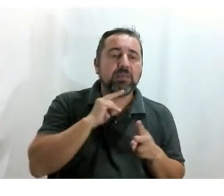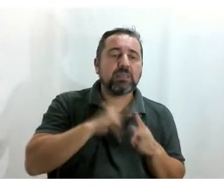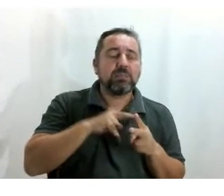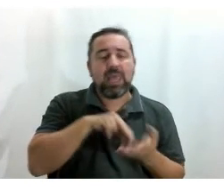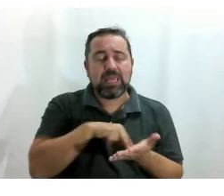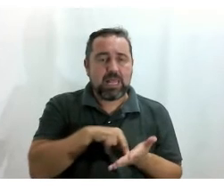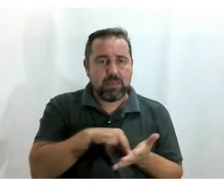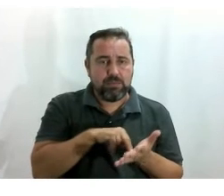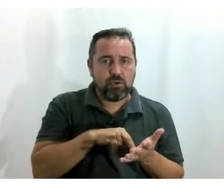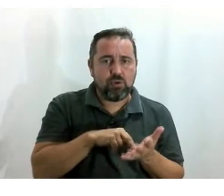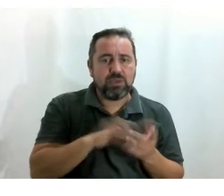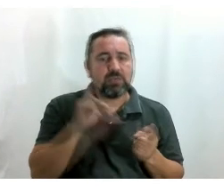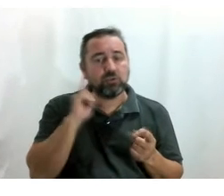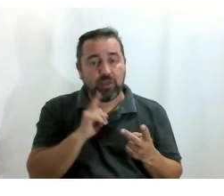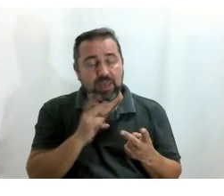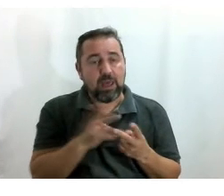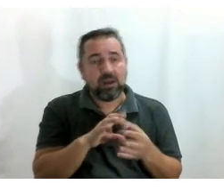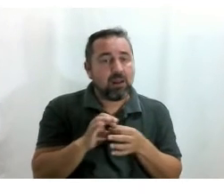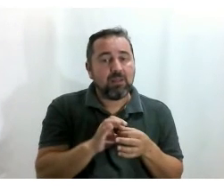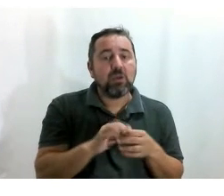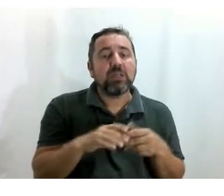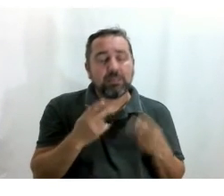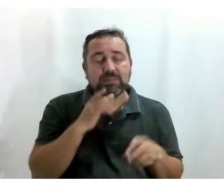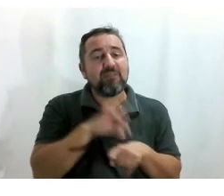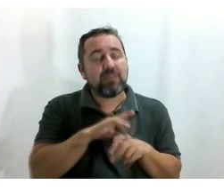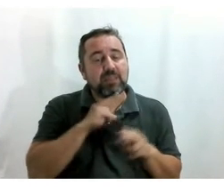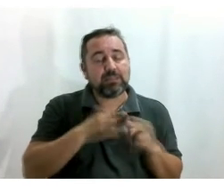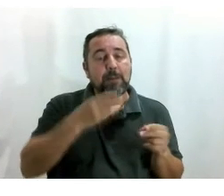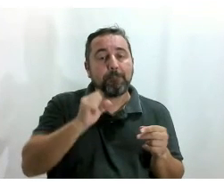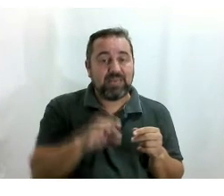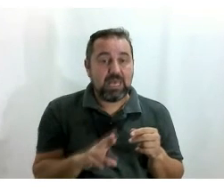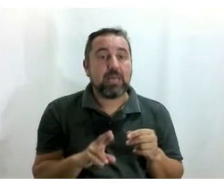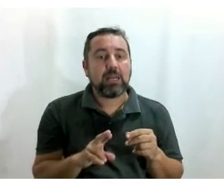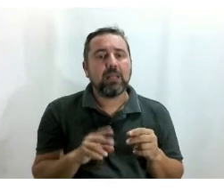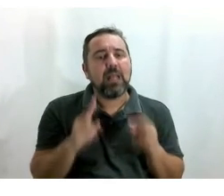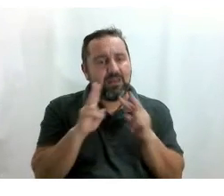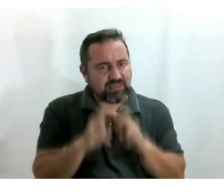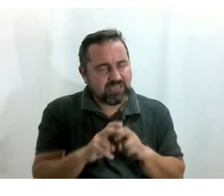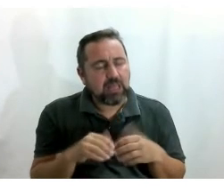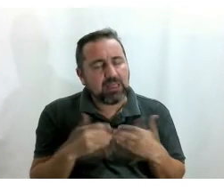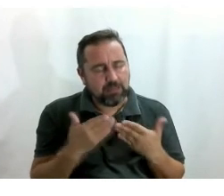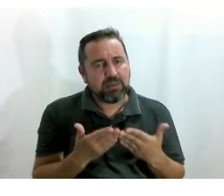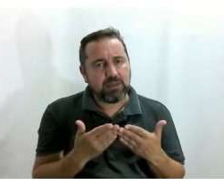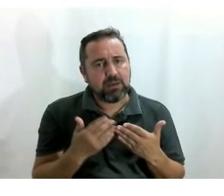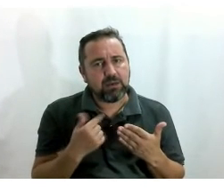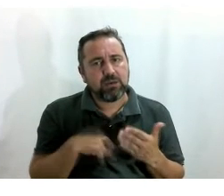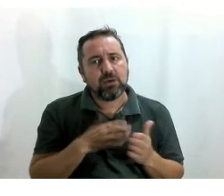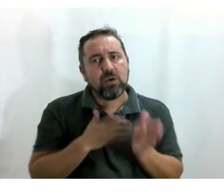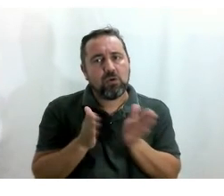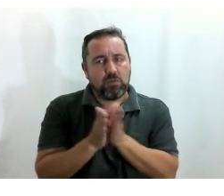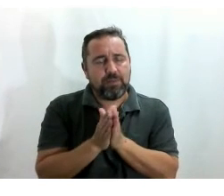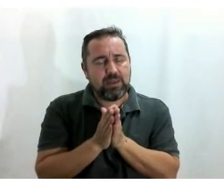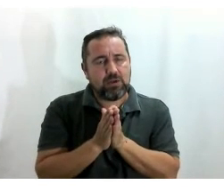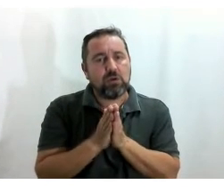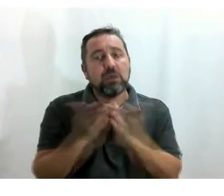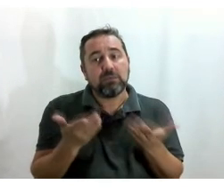equilibrio, pérdida de equilibrio y sordera, también la enfermedad de Menier la investiga nuestro colega, y